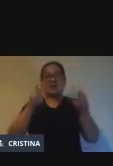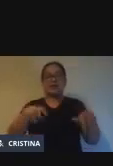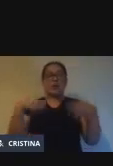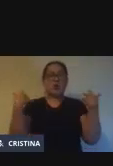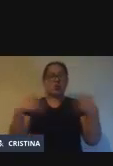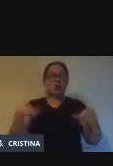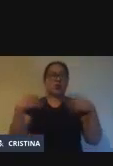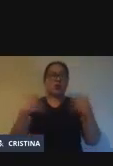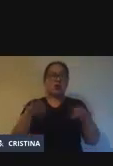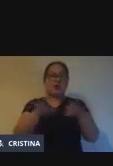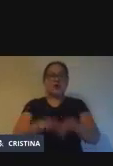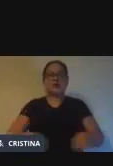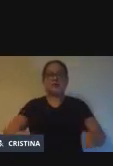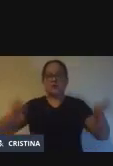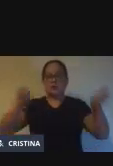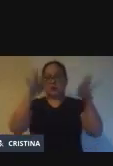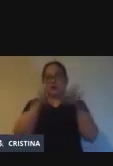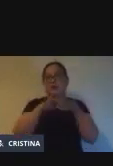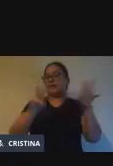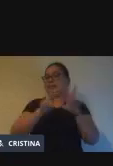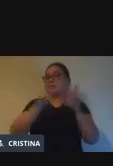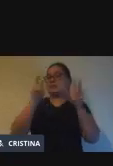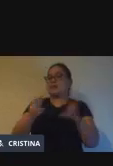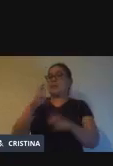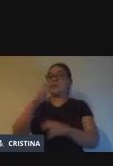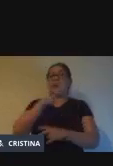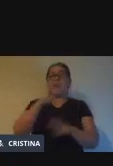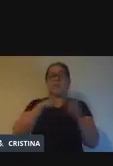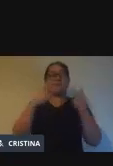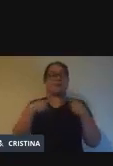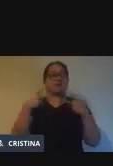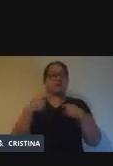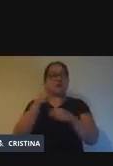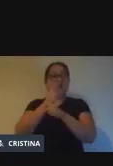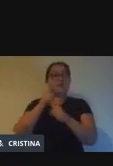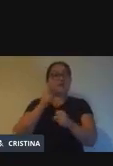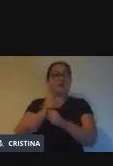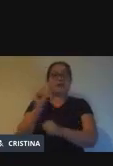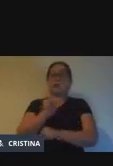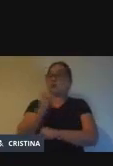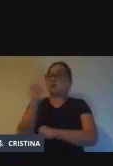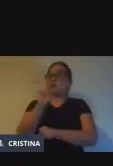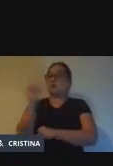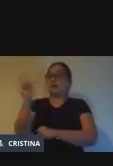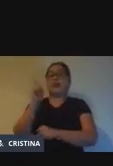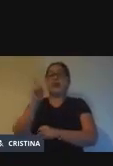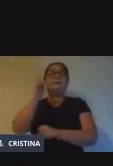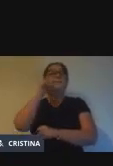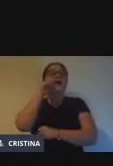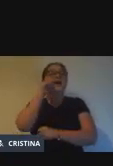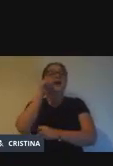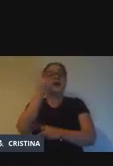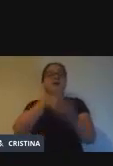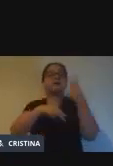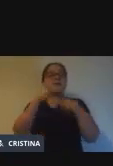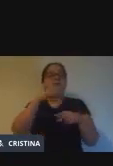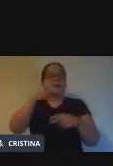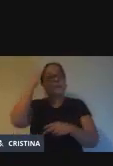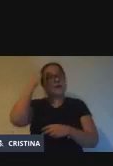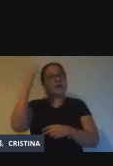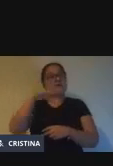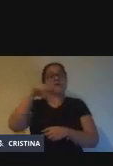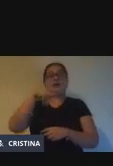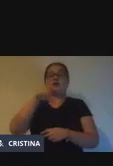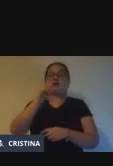Largos. Estará con nosotras muchas personalidades esta semana. Estará el día de mañana la maestra Norma